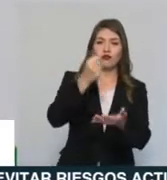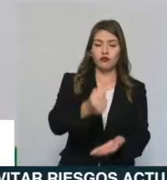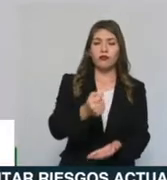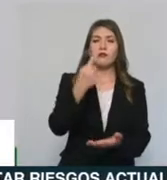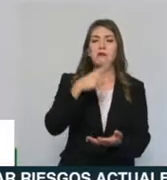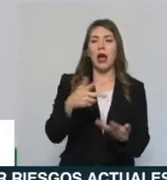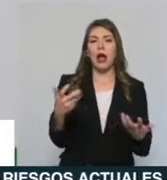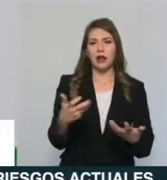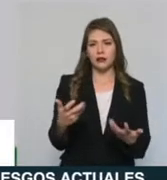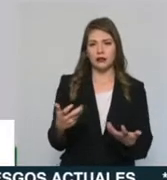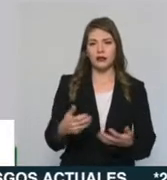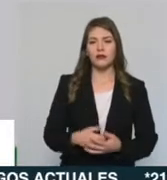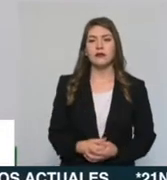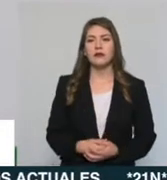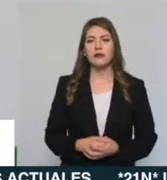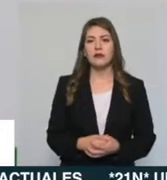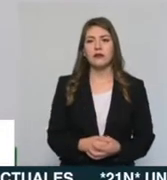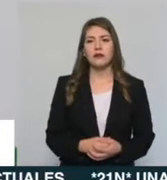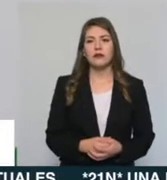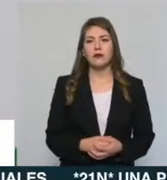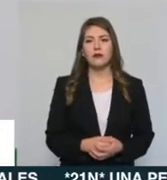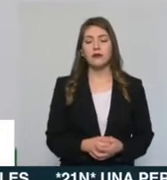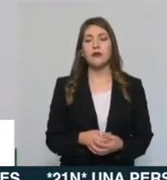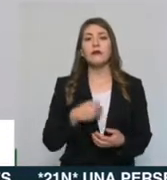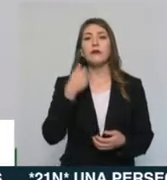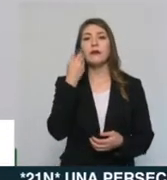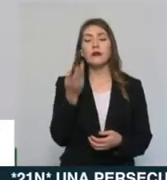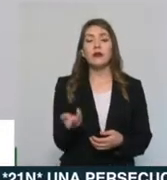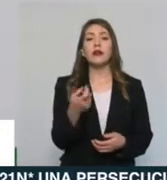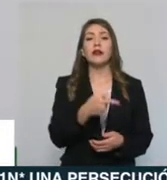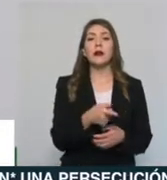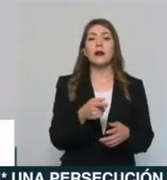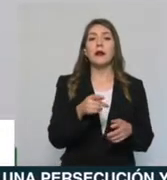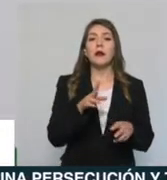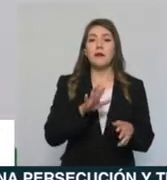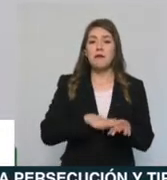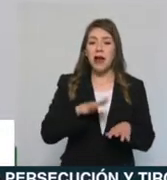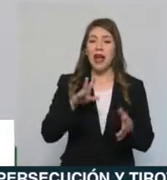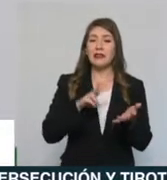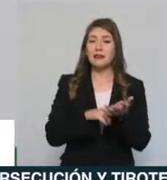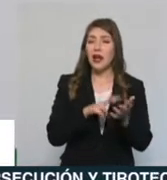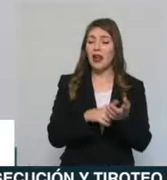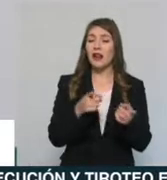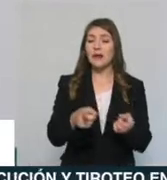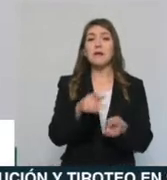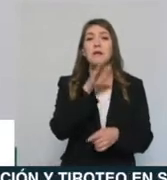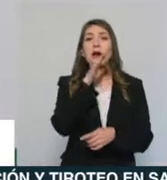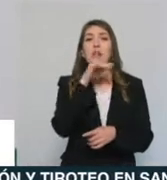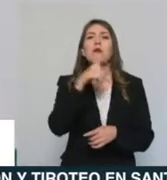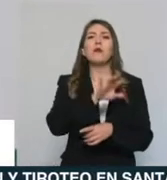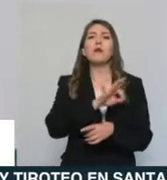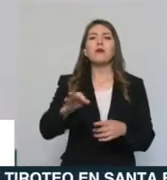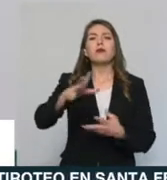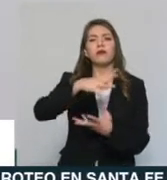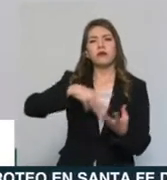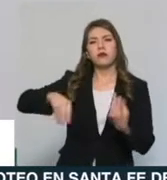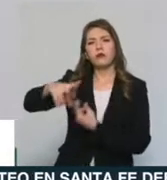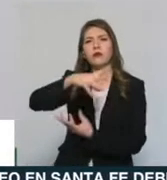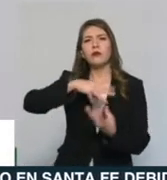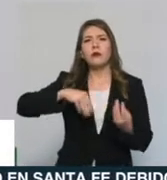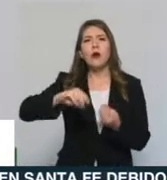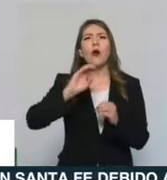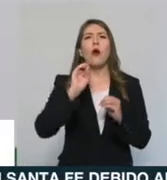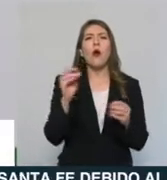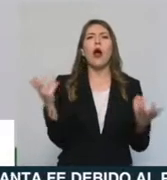residuos. Requerimos darle más valor para que puedan ser reciclados o generar condiciones que